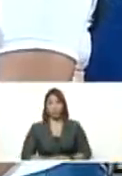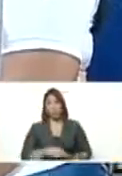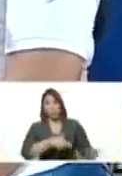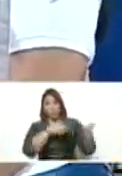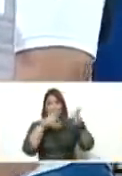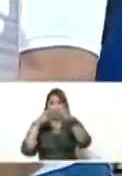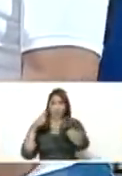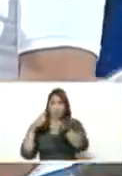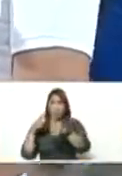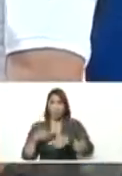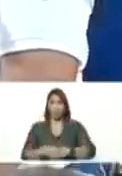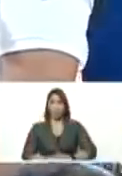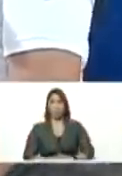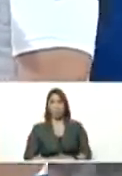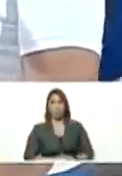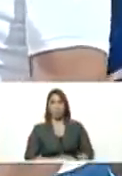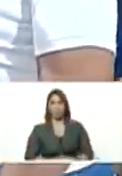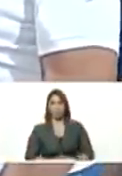armada!